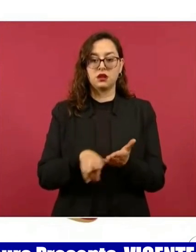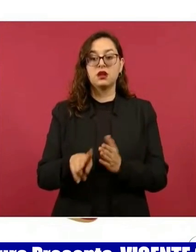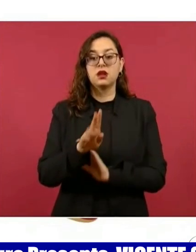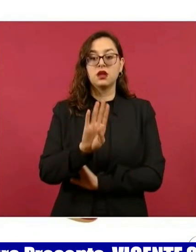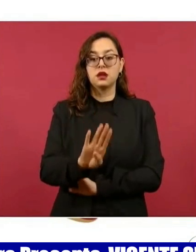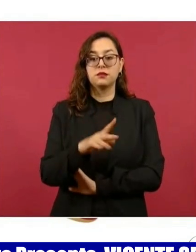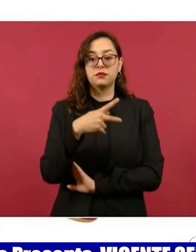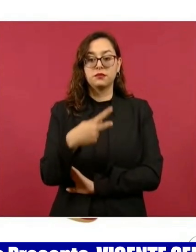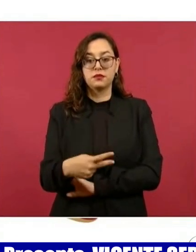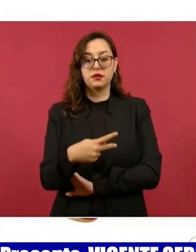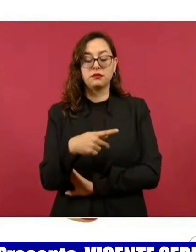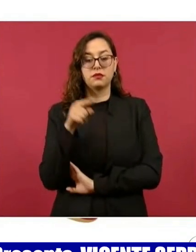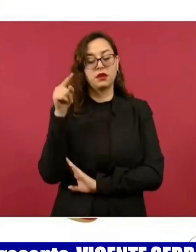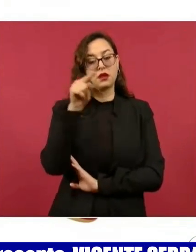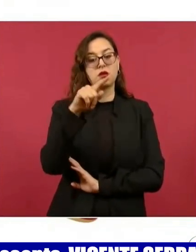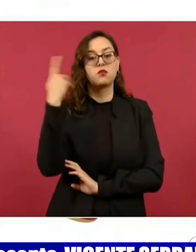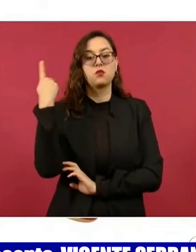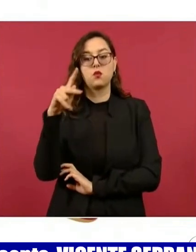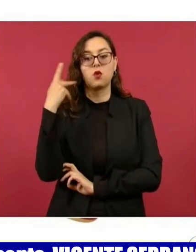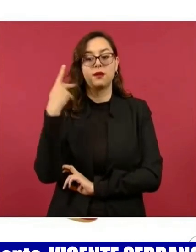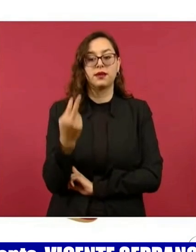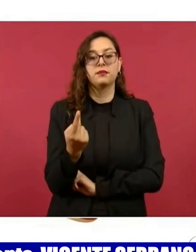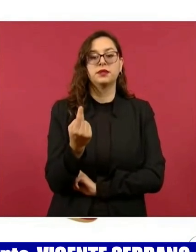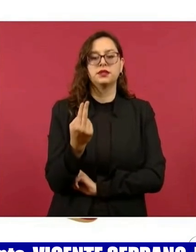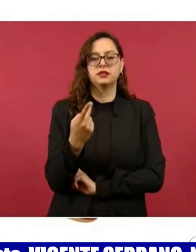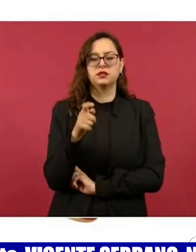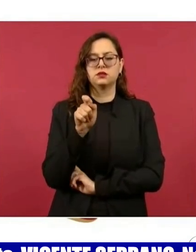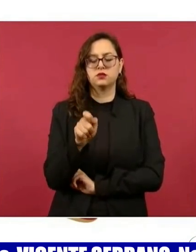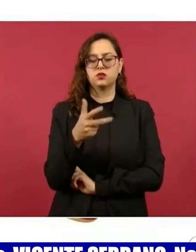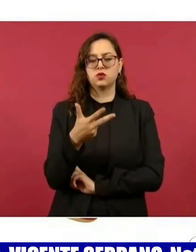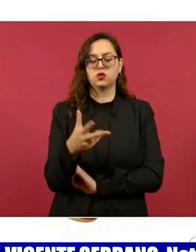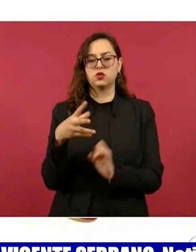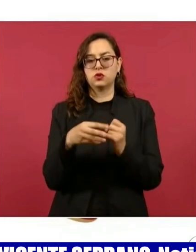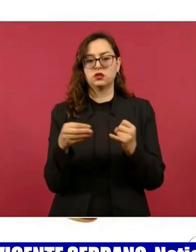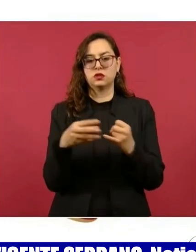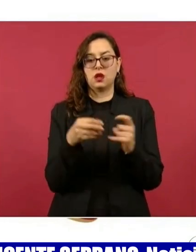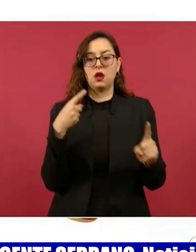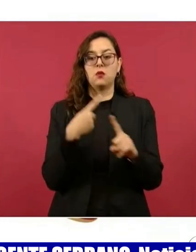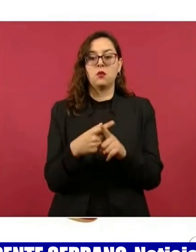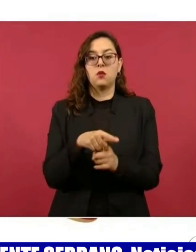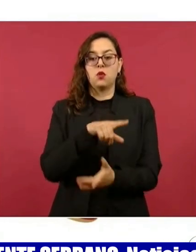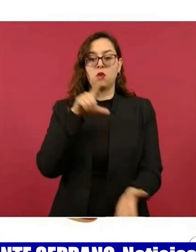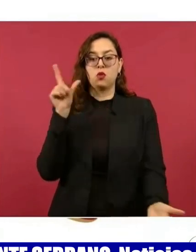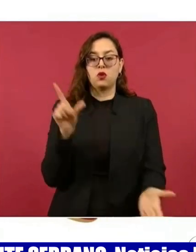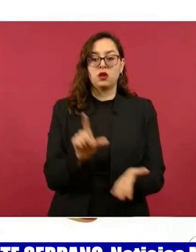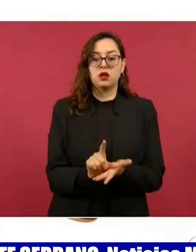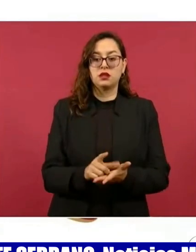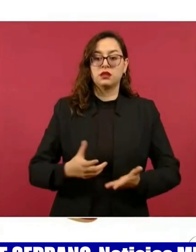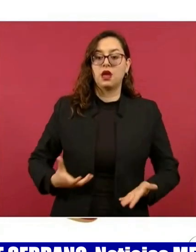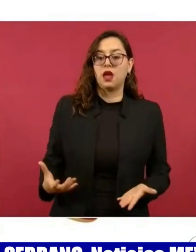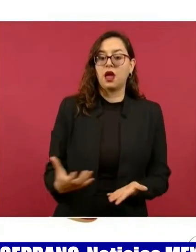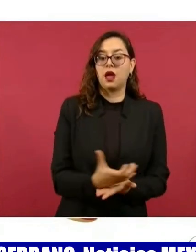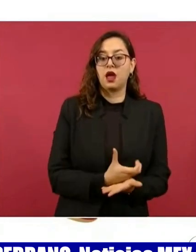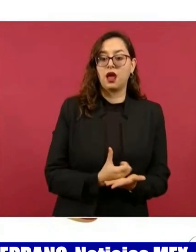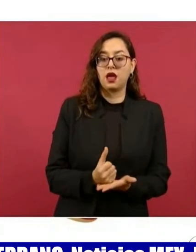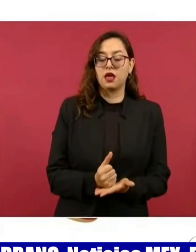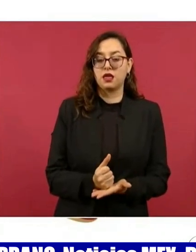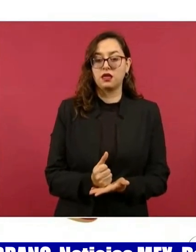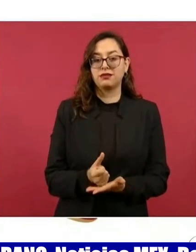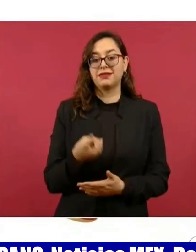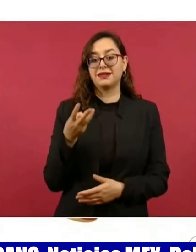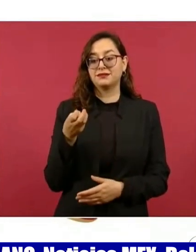Amozoc, Puebla, con un precio al público de 25 pesos con 8 centavos por litro, tiene un margen de tres pesos con 12